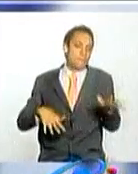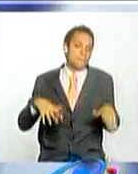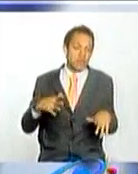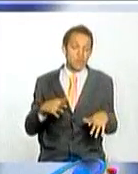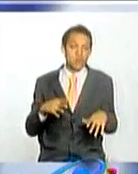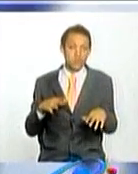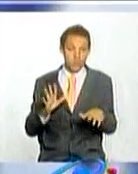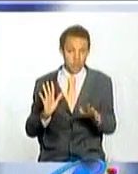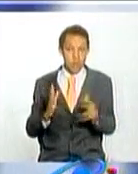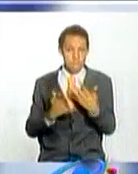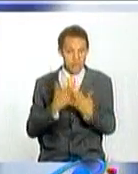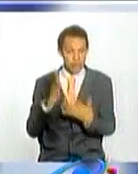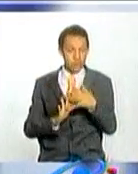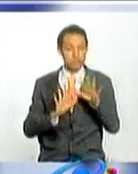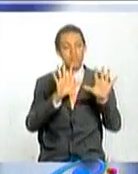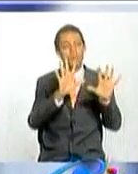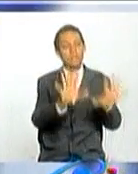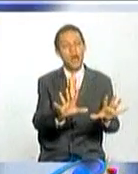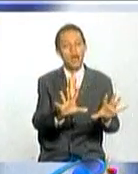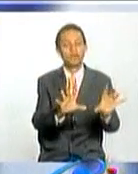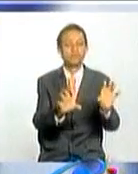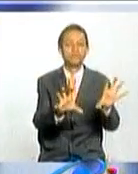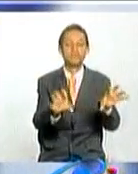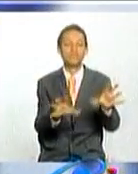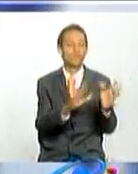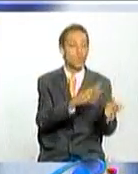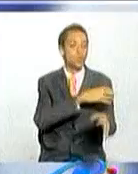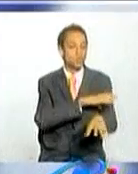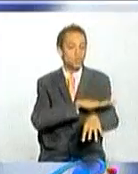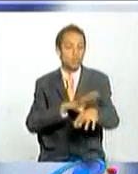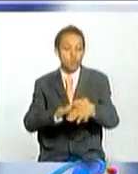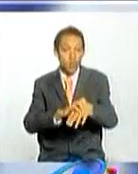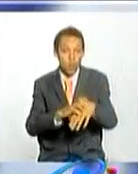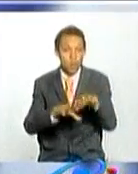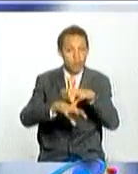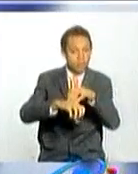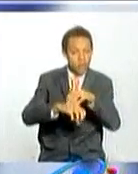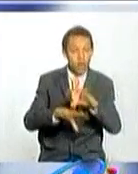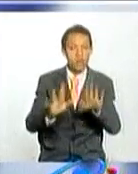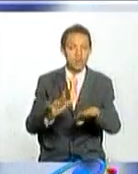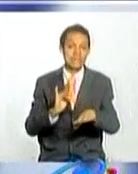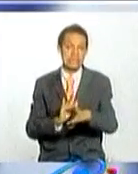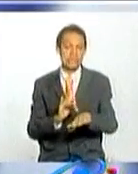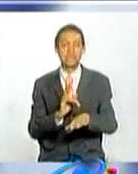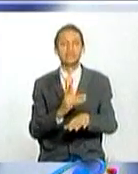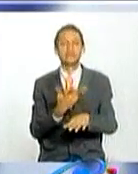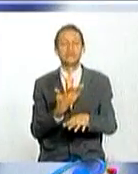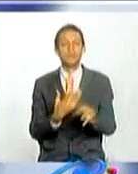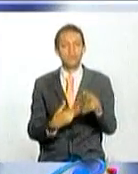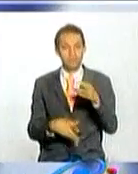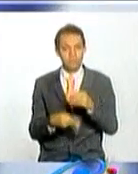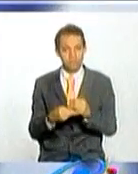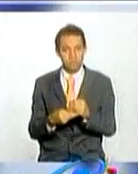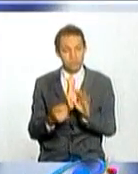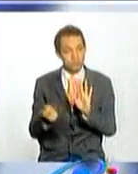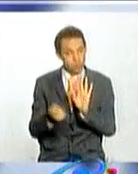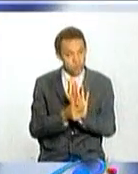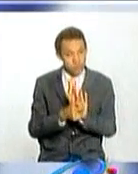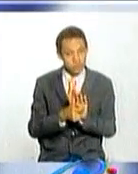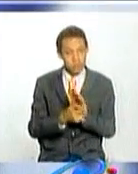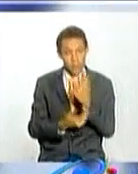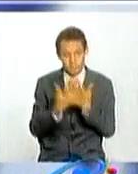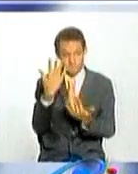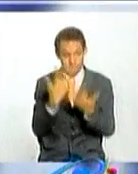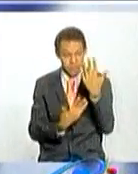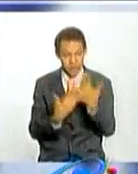tocar, ¿cierto? En un examen, entonces ustedes van, el autoexamen, todo lo que nosotros enseñamos. Pero además de las manos, ustedes